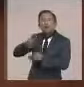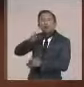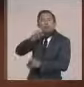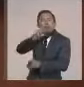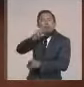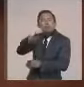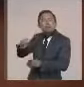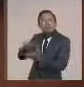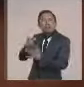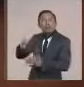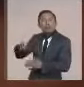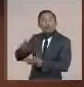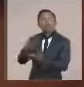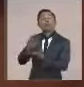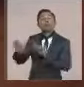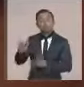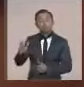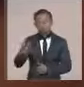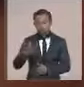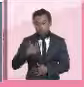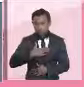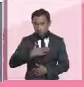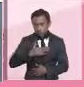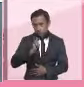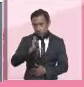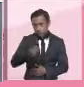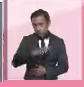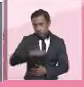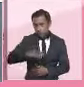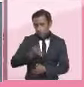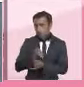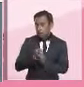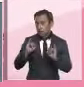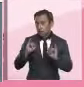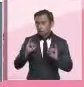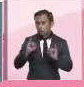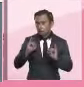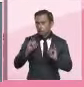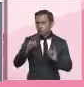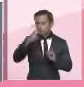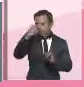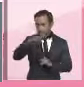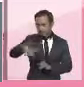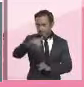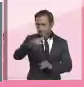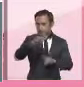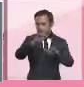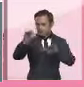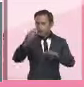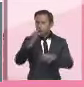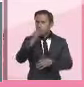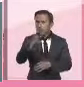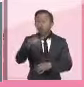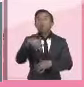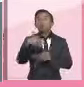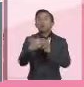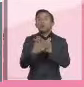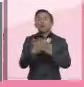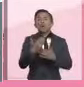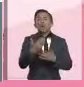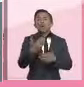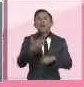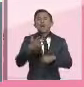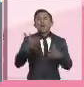nosotros, de manera independiente, lo que queremos decirle al mexicano es que vamos a buscar que la impunidad se termine, que